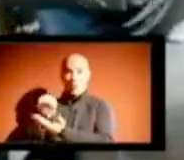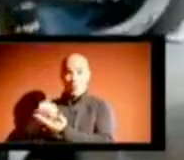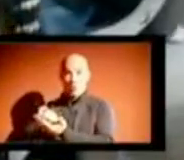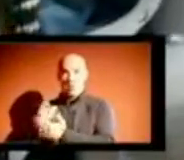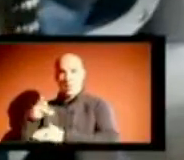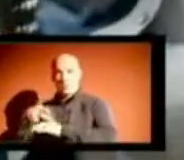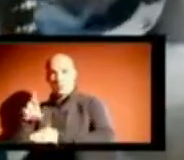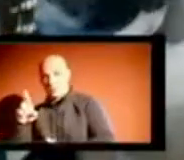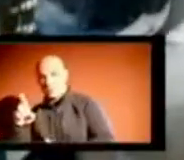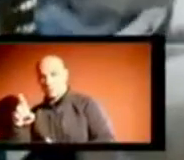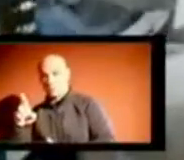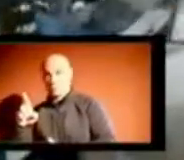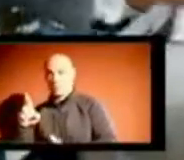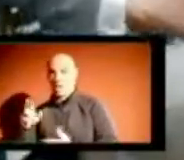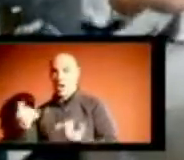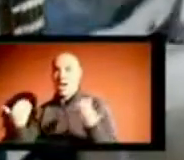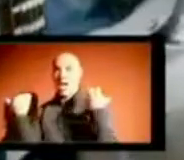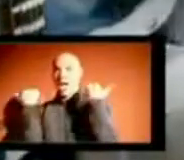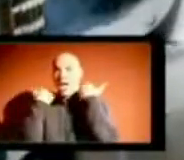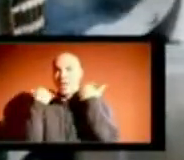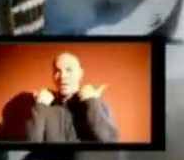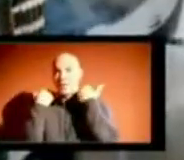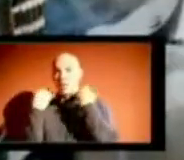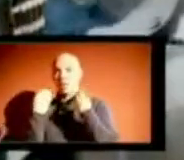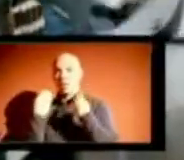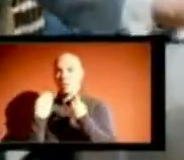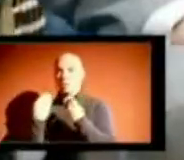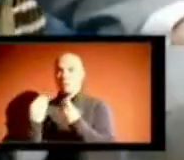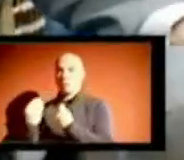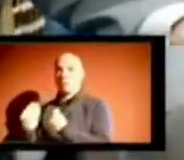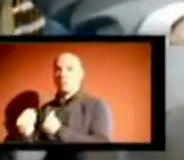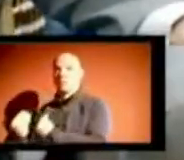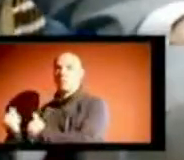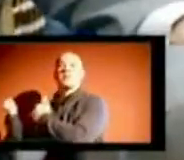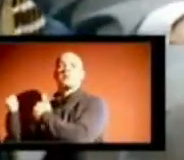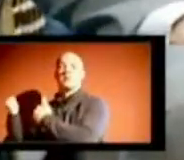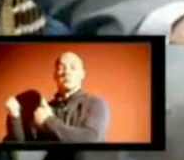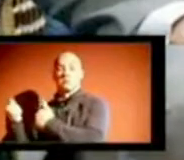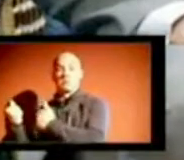atrás. Tenemos ahora un nivel de deuda